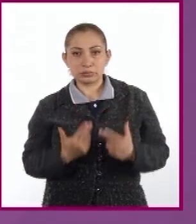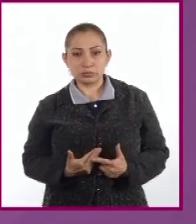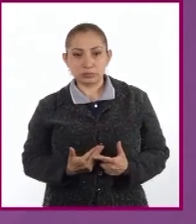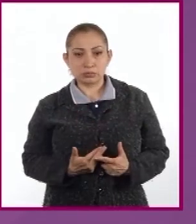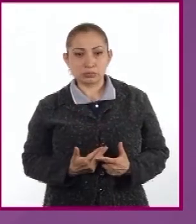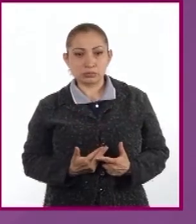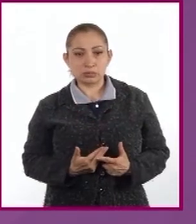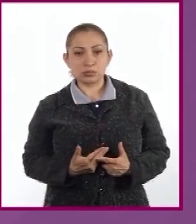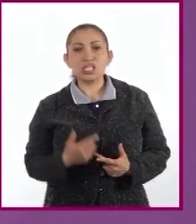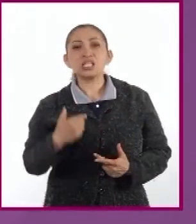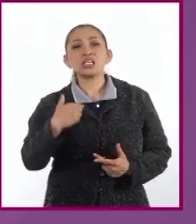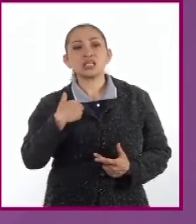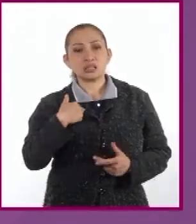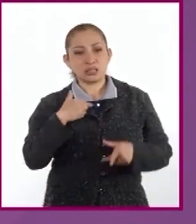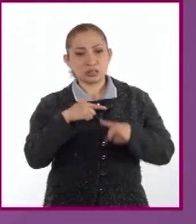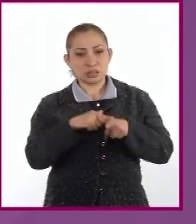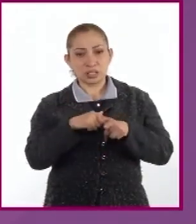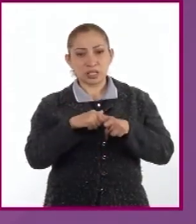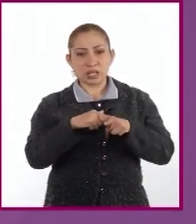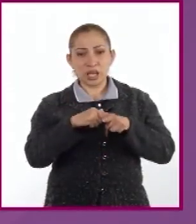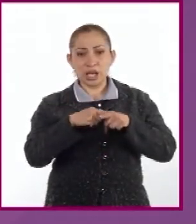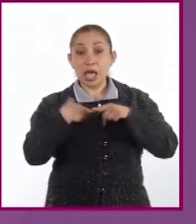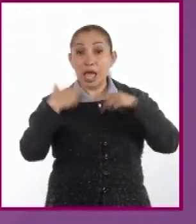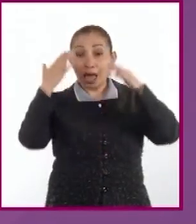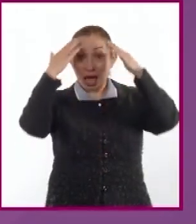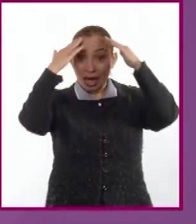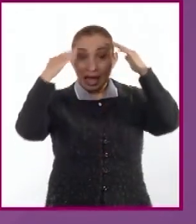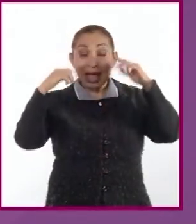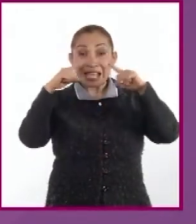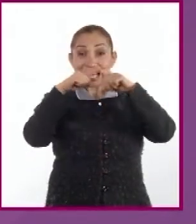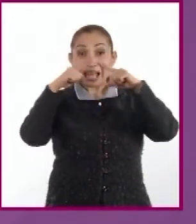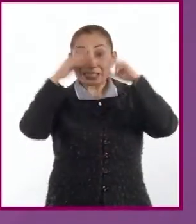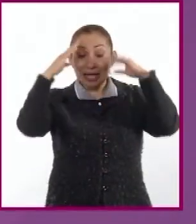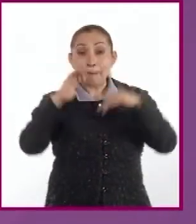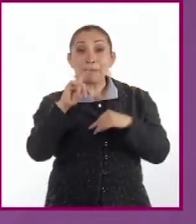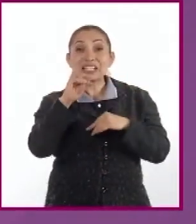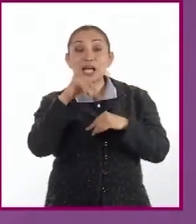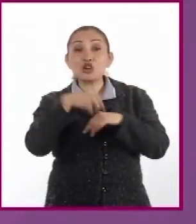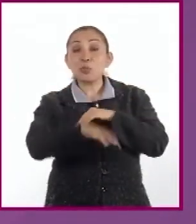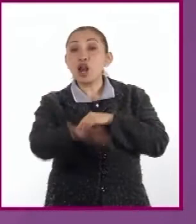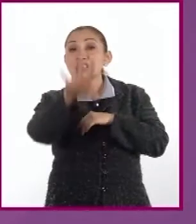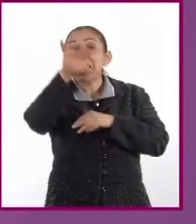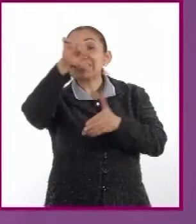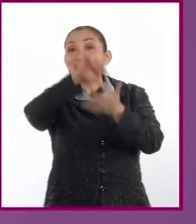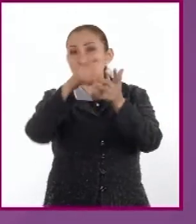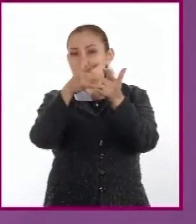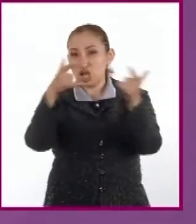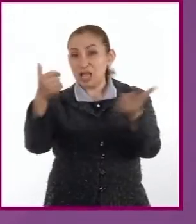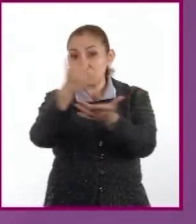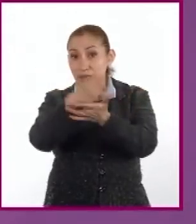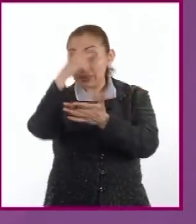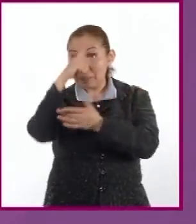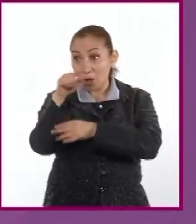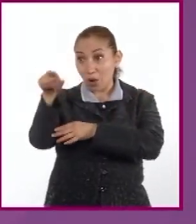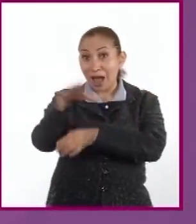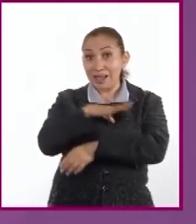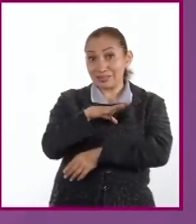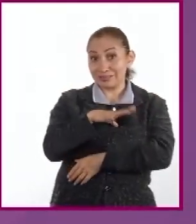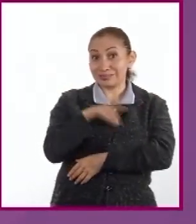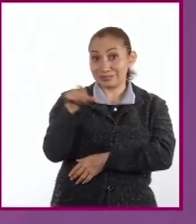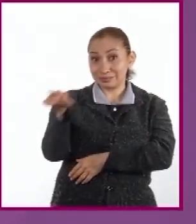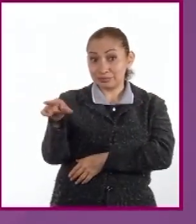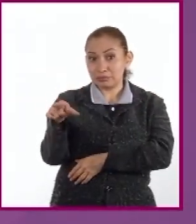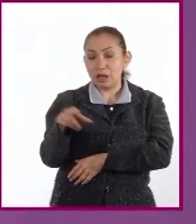Visita el convento en la calle Belisario Domínguez número 5, en el centro histórico de la Ciudad de México.